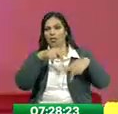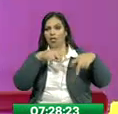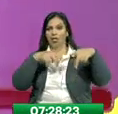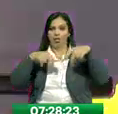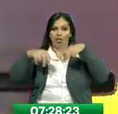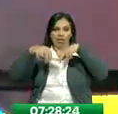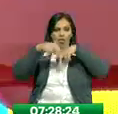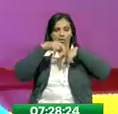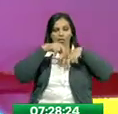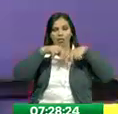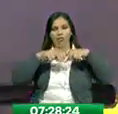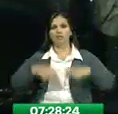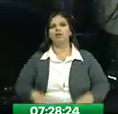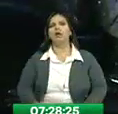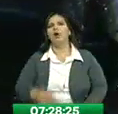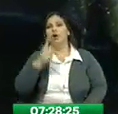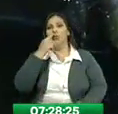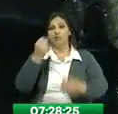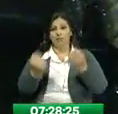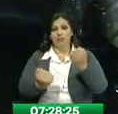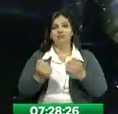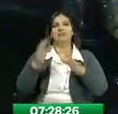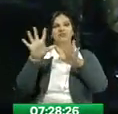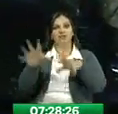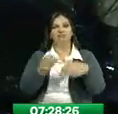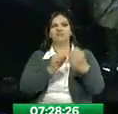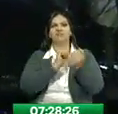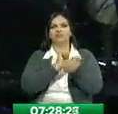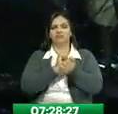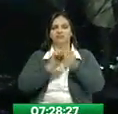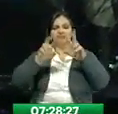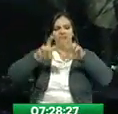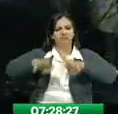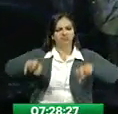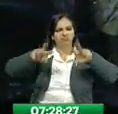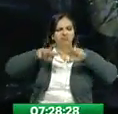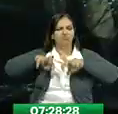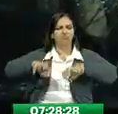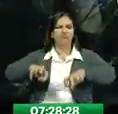para investigaciones. Informó Jorge Salazar.